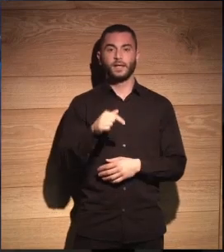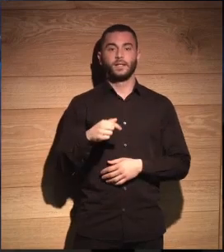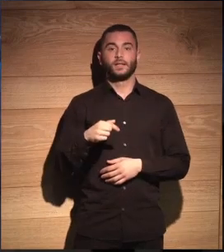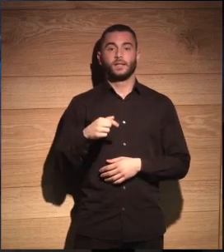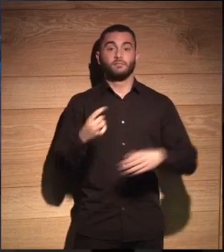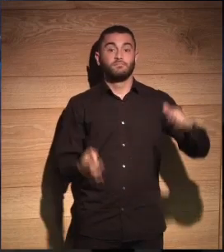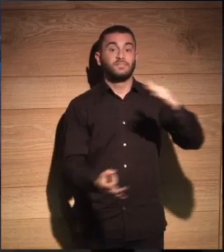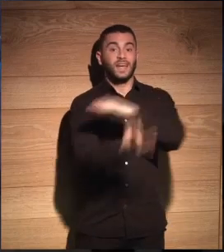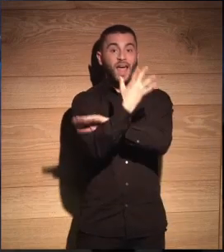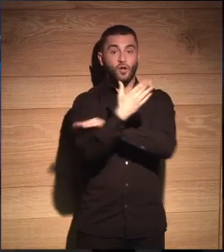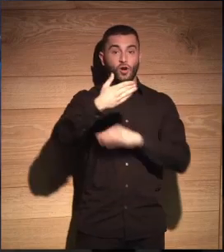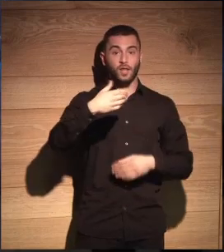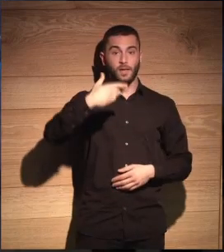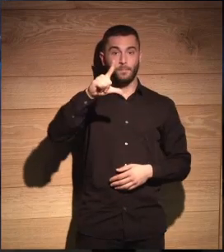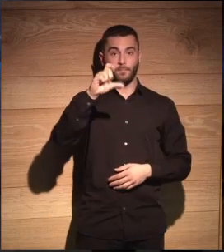las páginas del cómic,